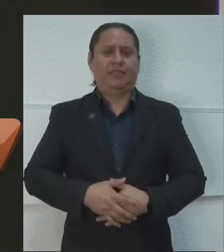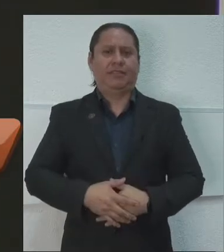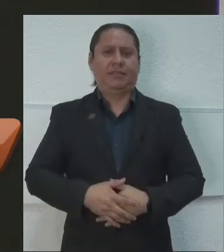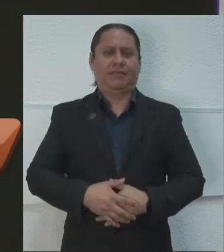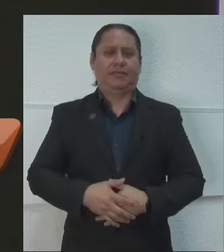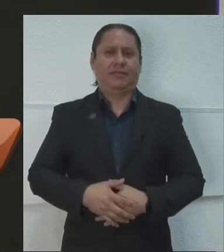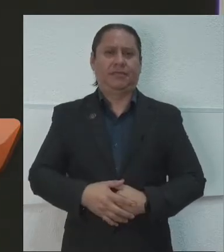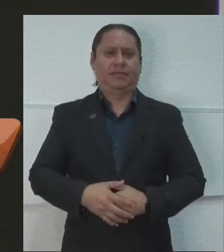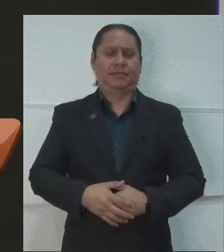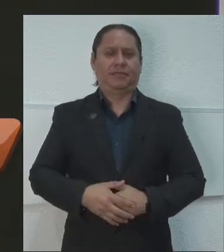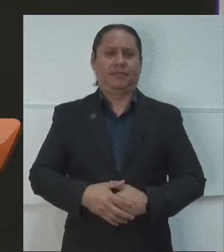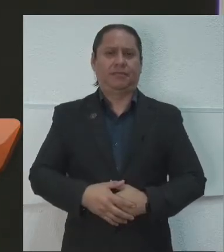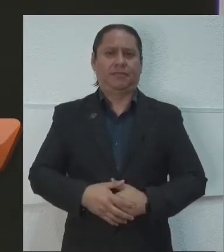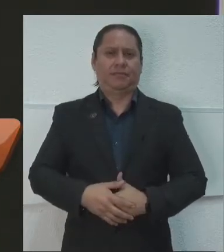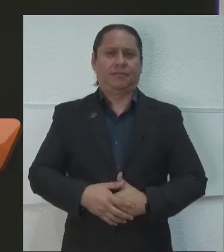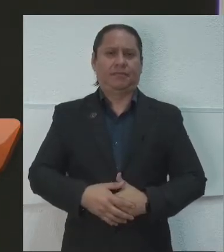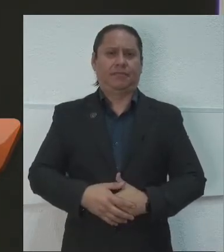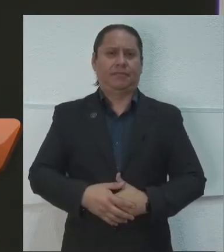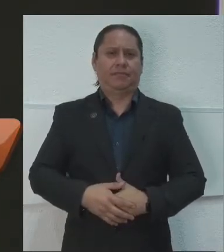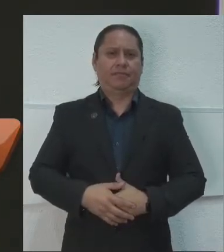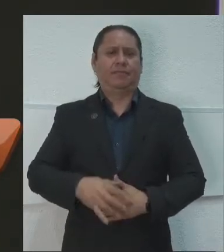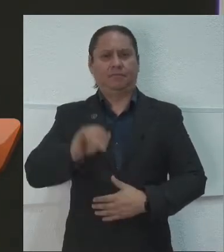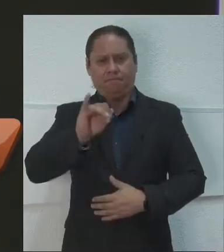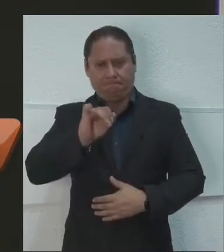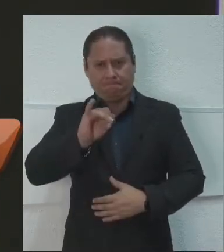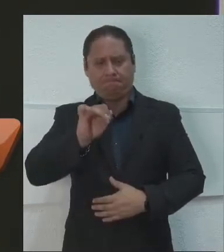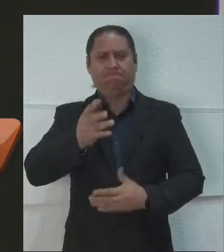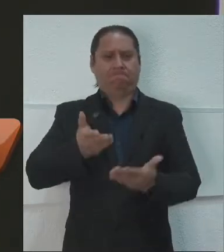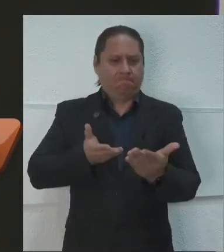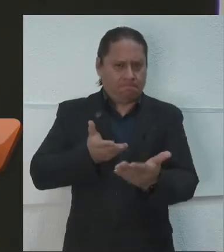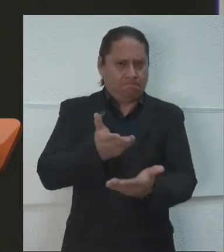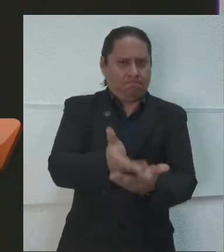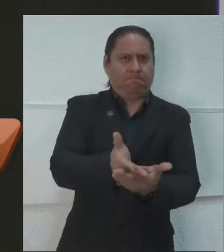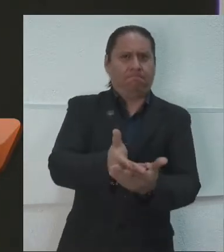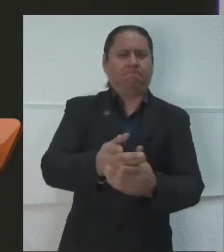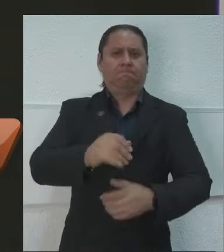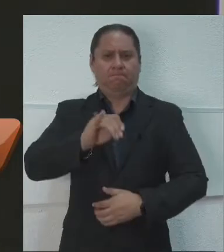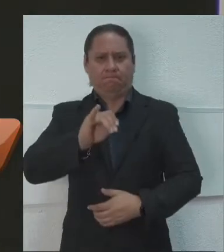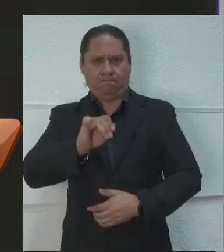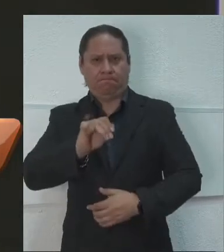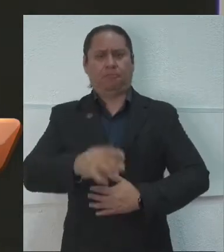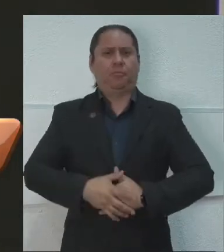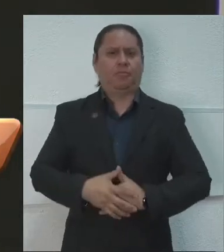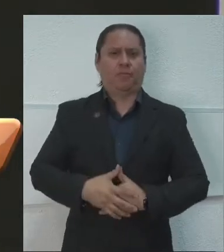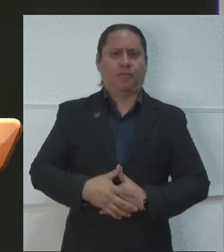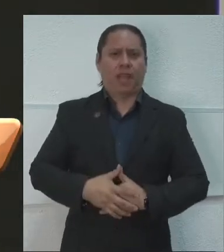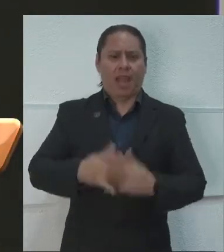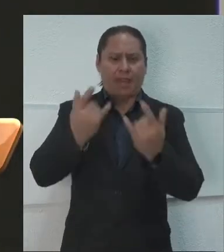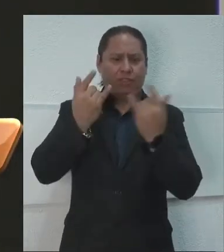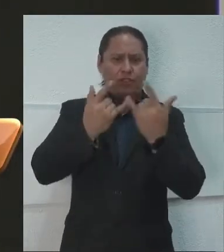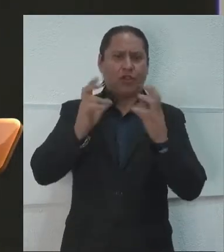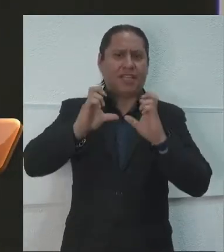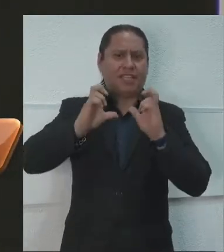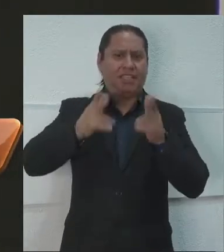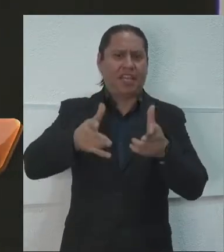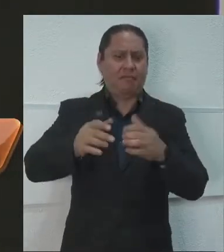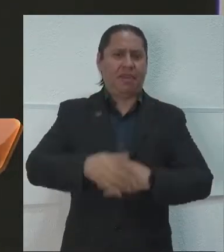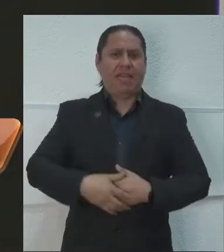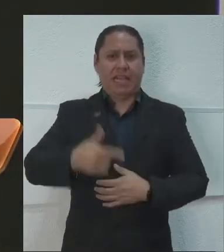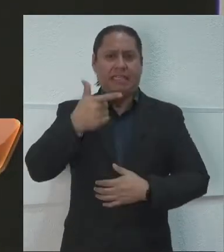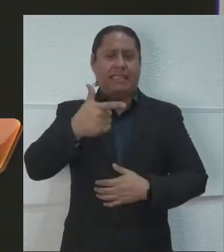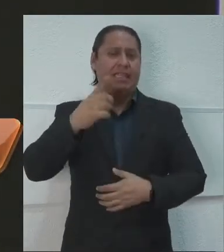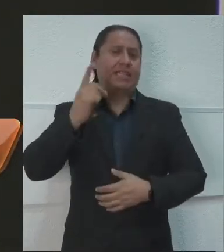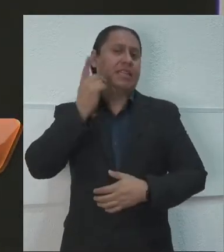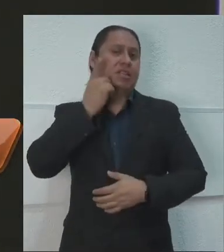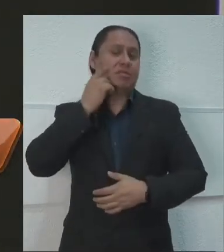Teníamos que dar un precedente importante, puesto que esto demarca la historia de Chiapas, puesto que somos 7